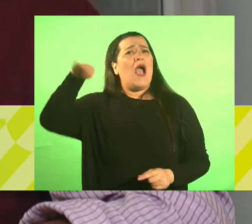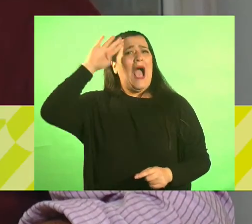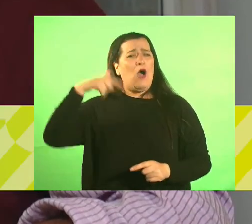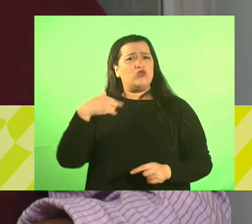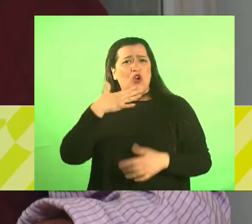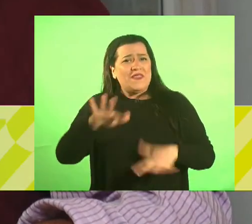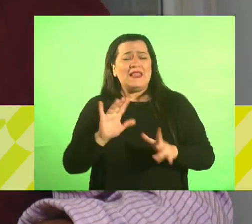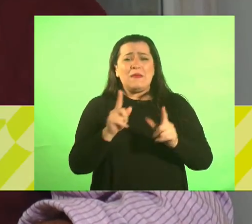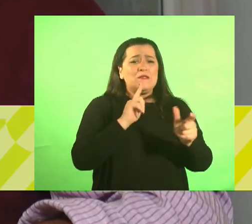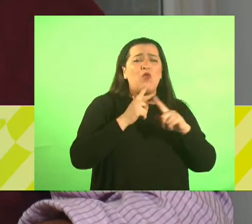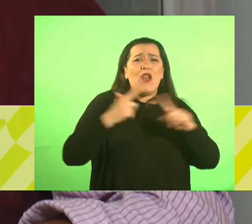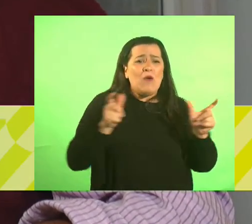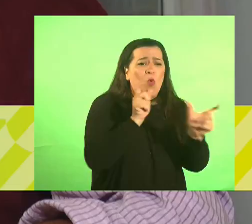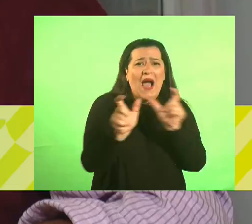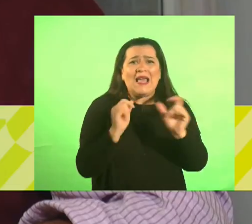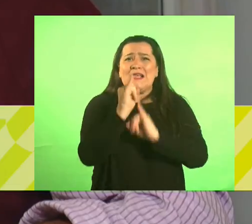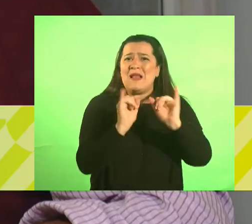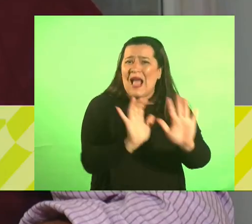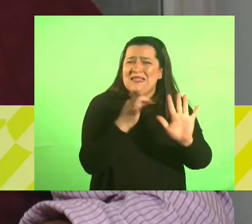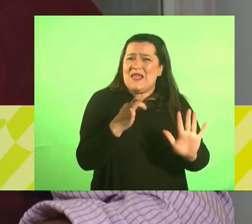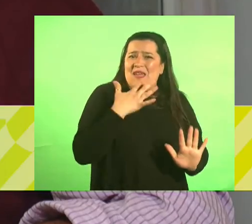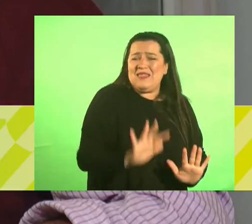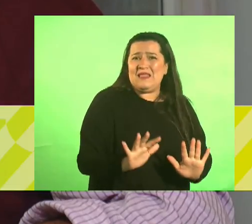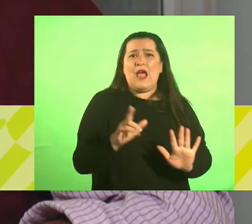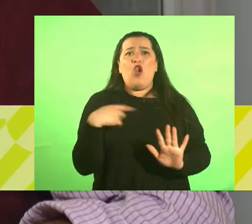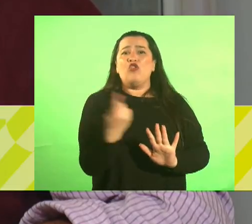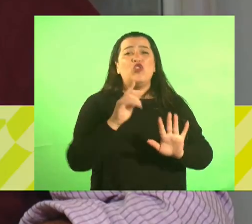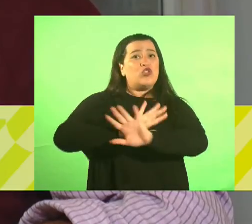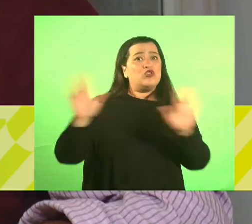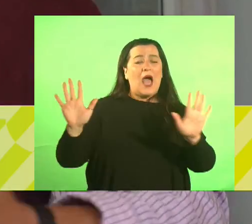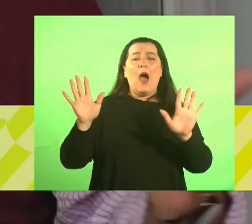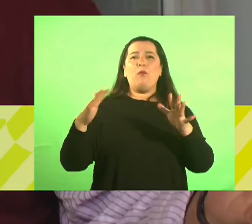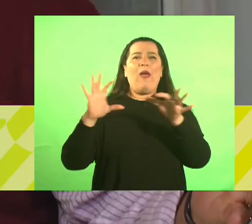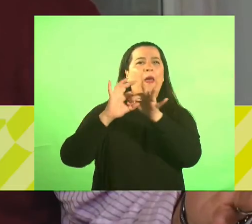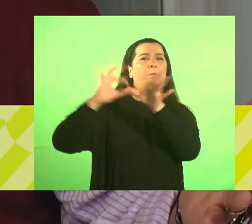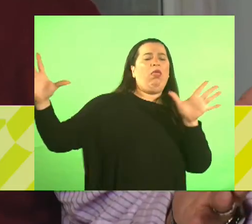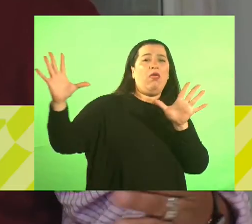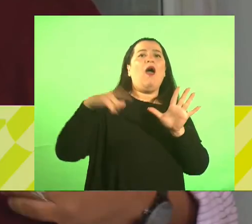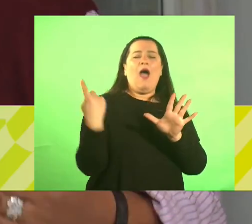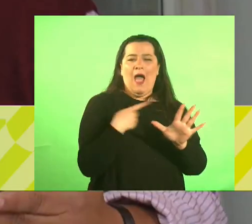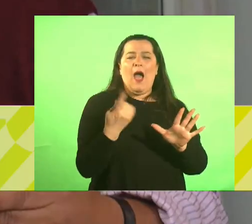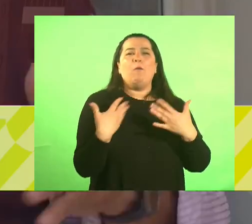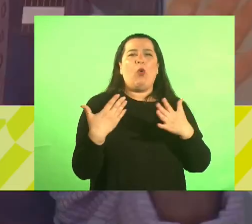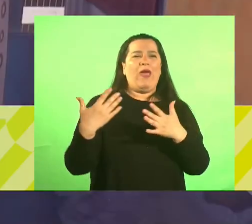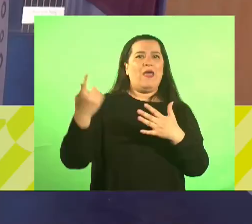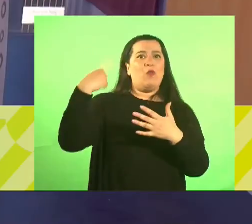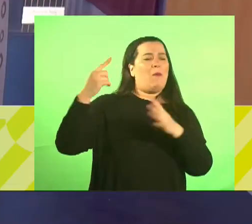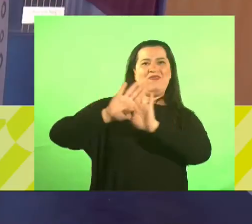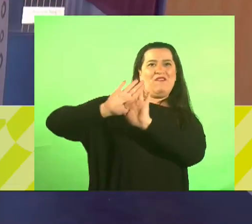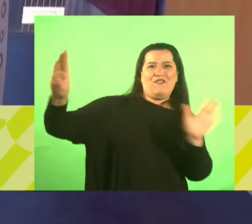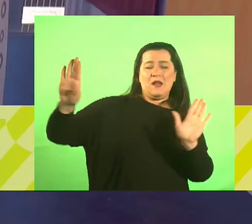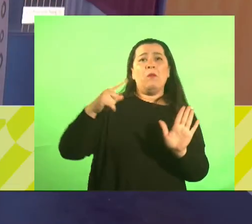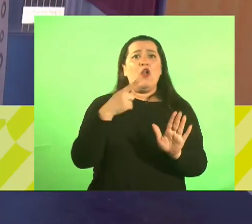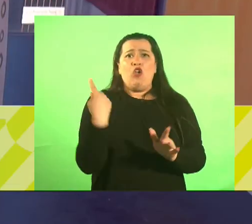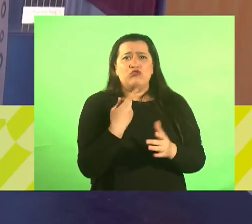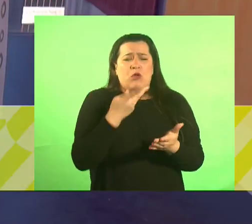lengua lo explica, desde un lugar, una vez que tomemos la emancipación de enunciarnos, vamos a poder descolonizarnos. Mientras tanto, lo único que hacemos es repetir